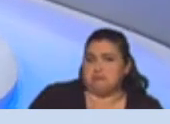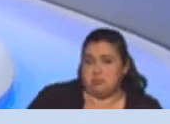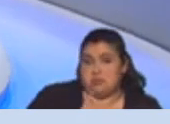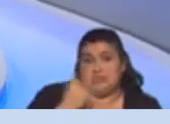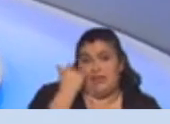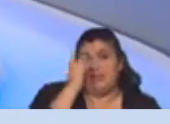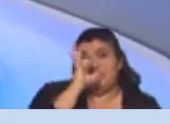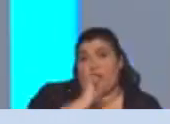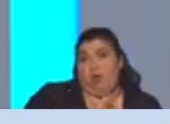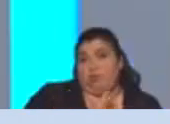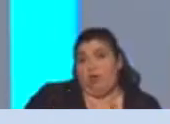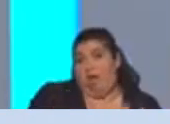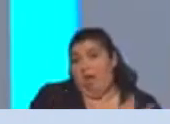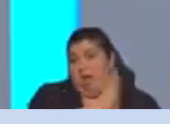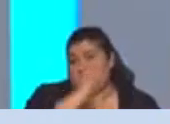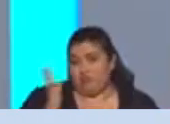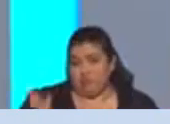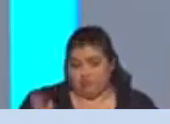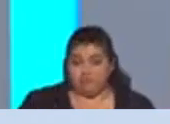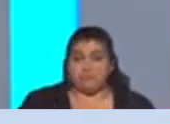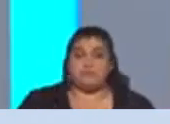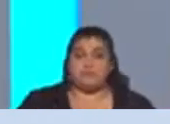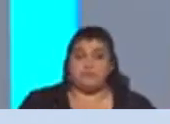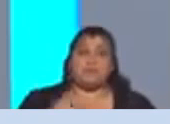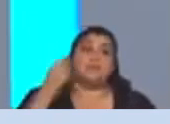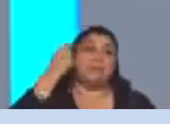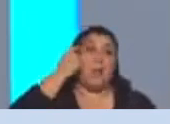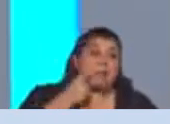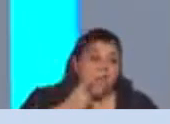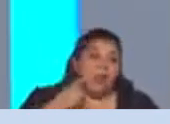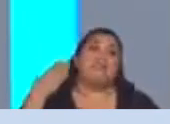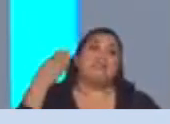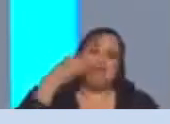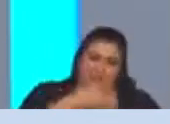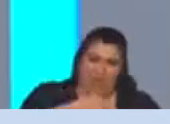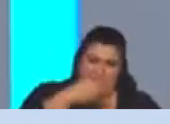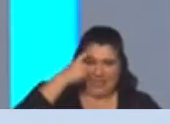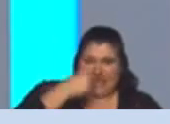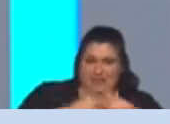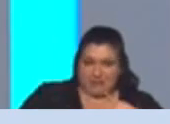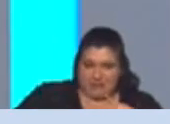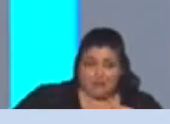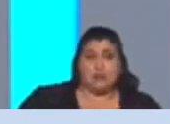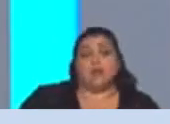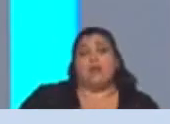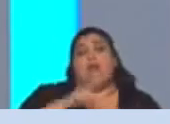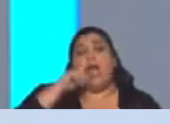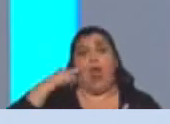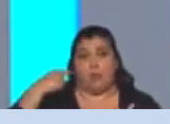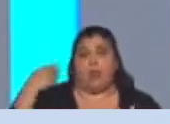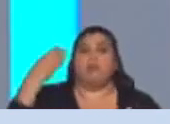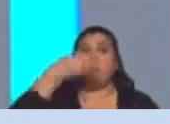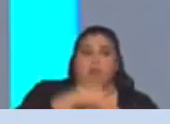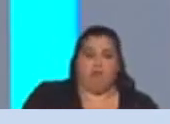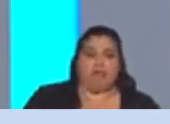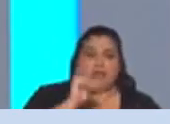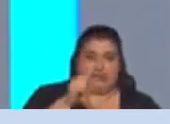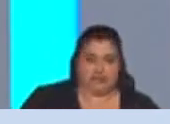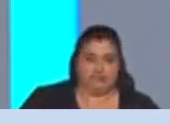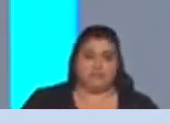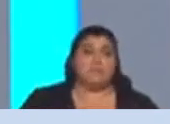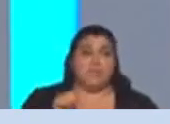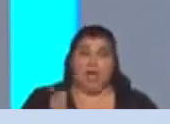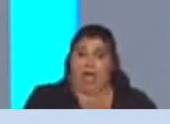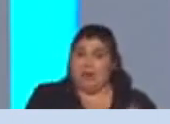50 años este y los únicos fueron fueron menen en su oportunidad y ahora Alberto Fernández Ahora sí como vos